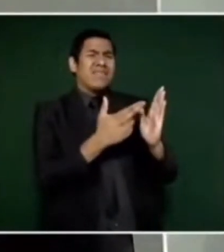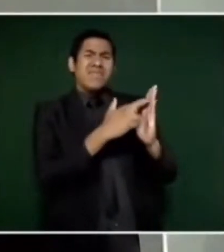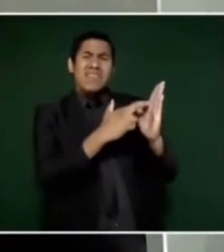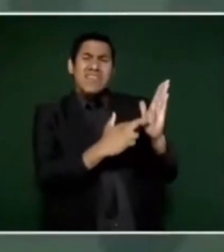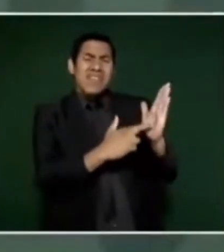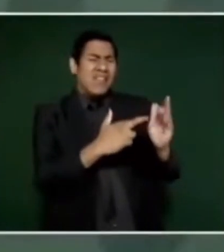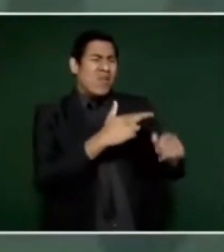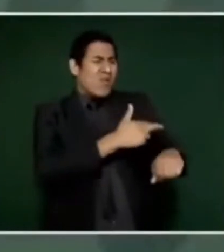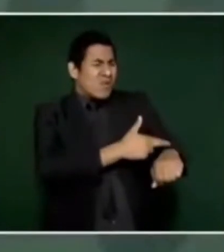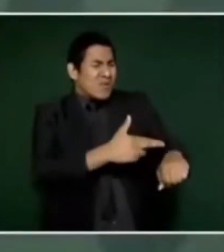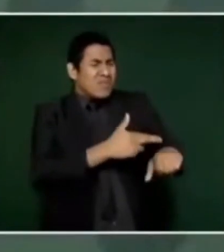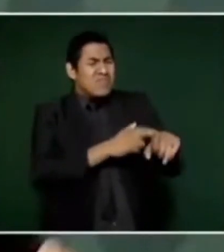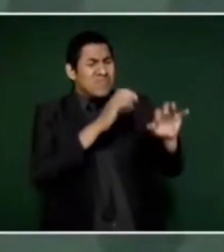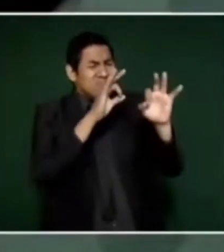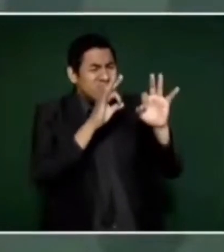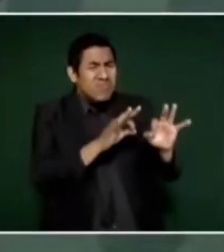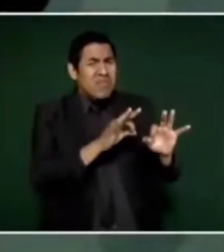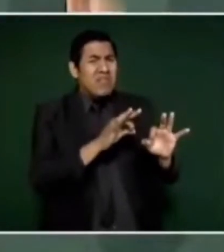en